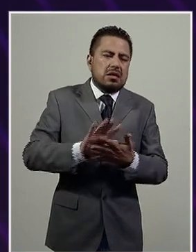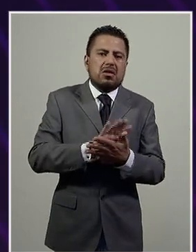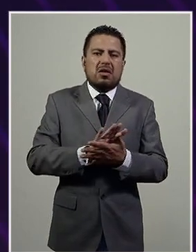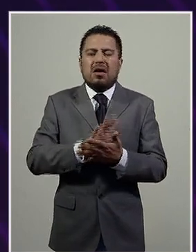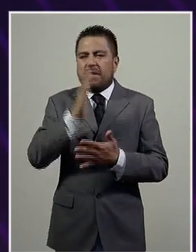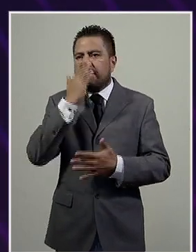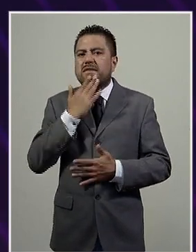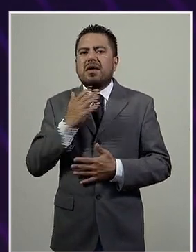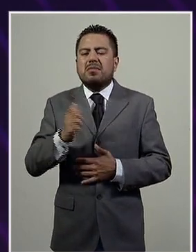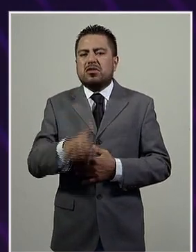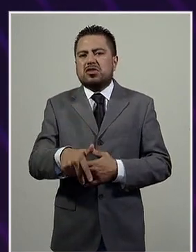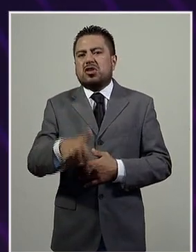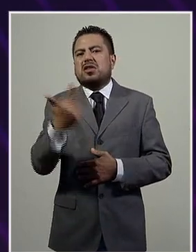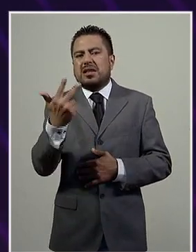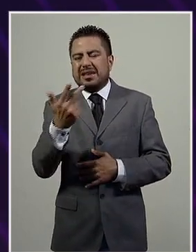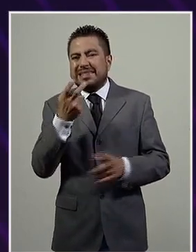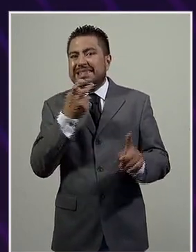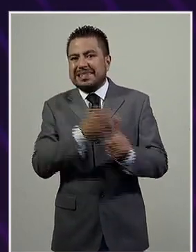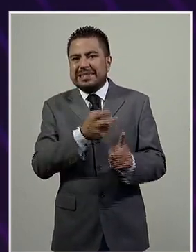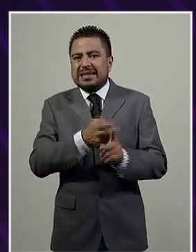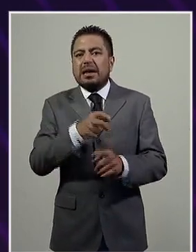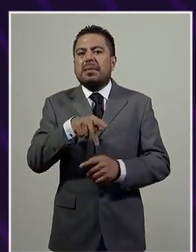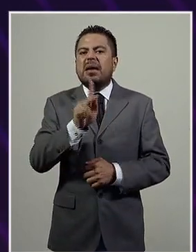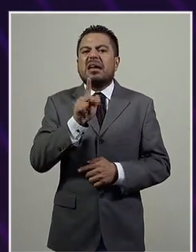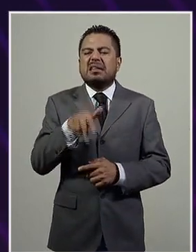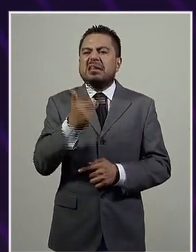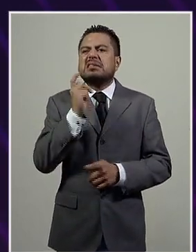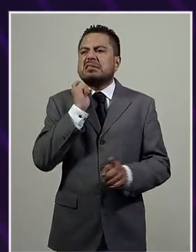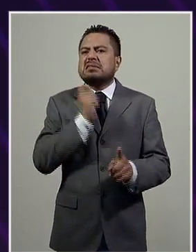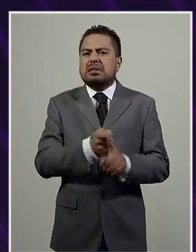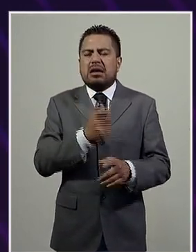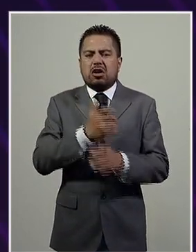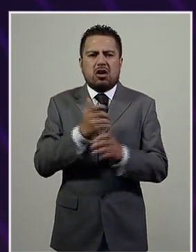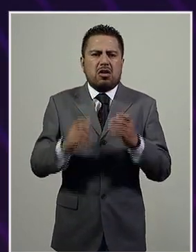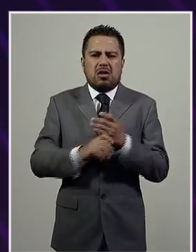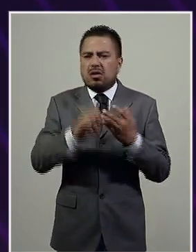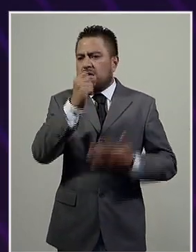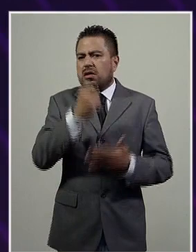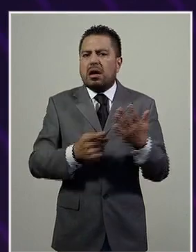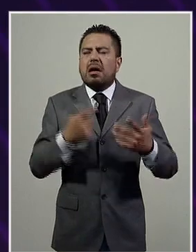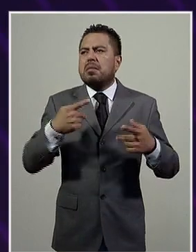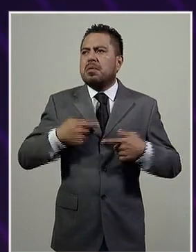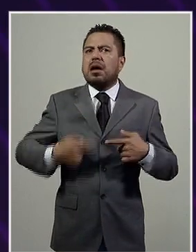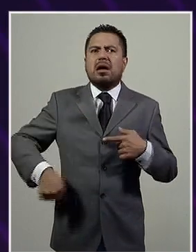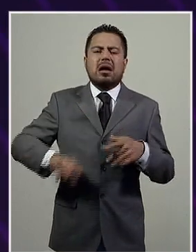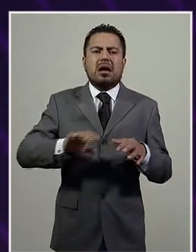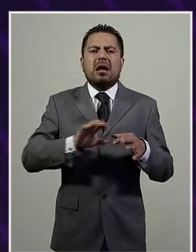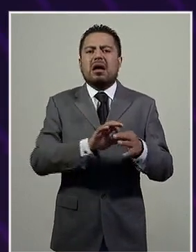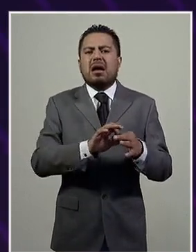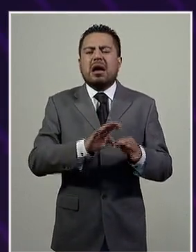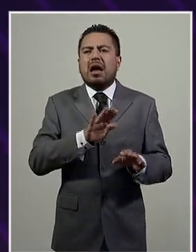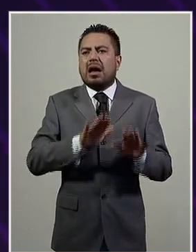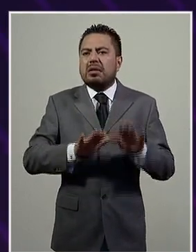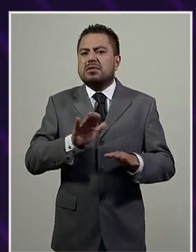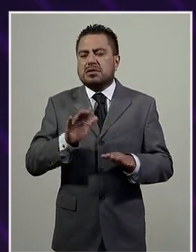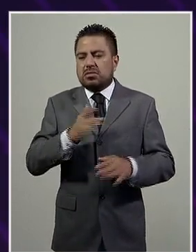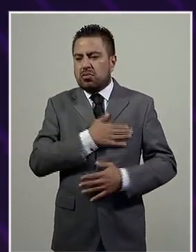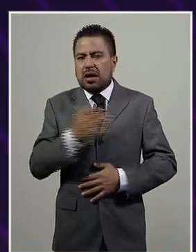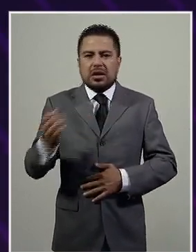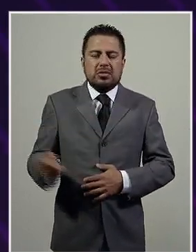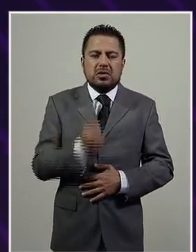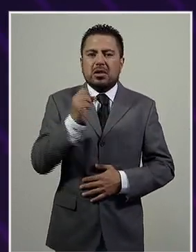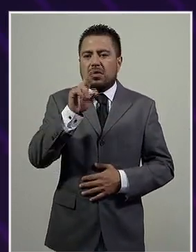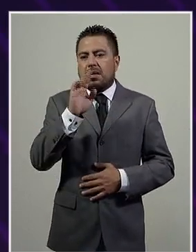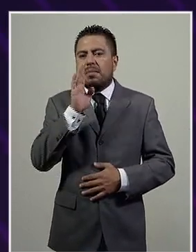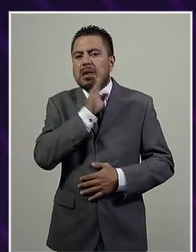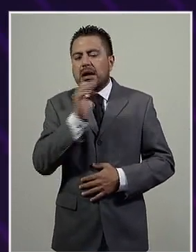el famoso 13, ¿no? Pero pues el 13 significa también muchas cosas. Hay personas incluso que asocian al 13 hasta de la buena suerte, ¿me entiendes? No de la